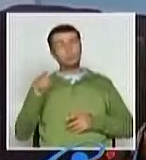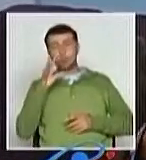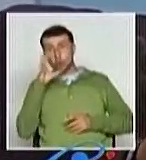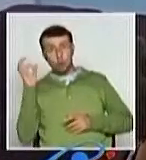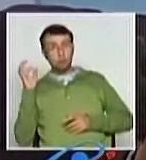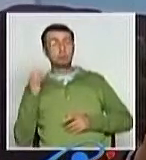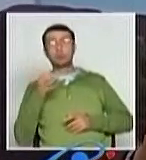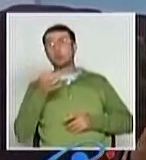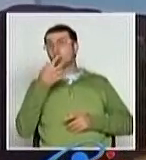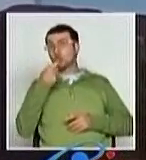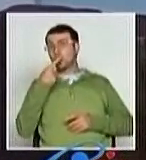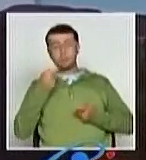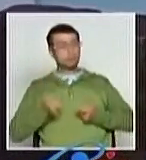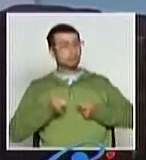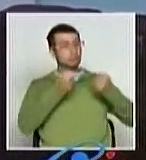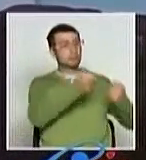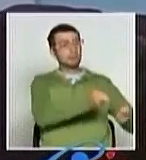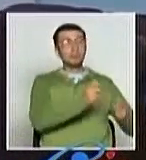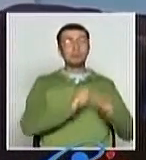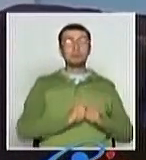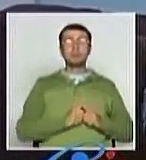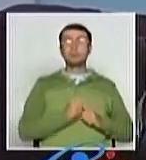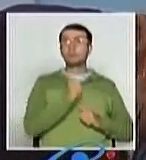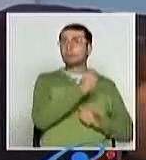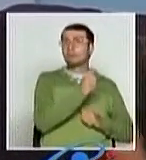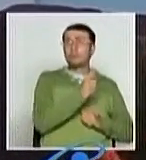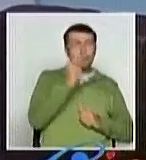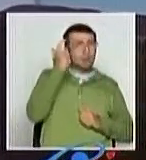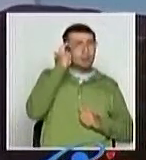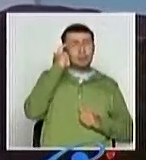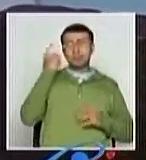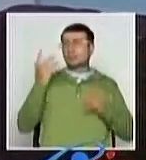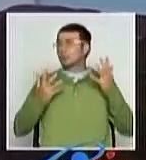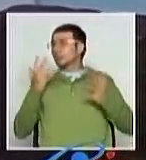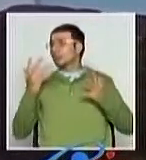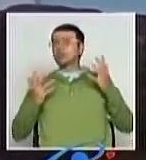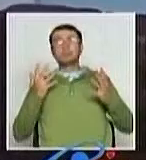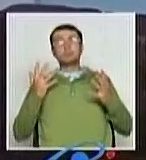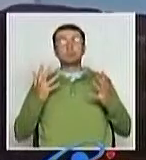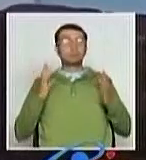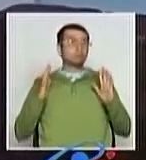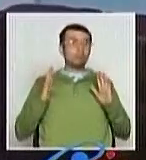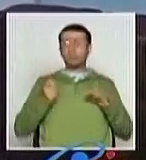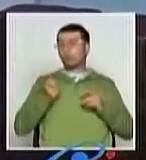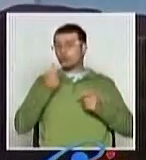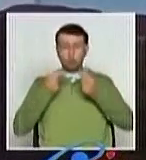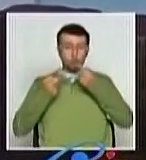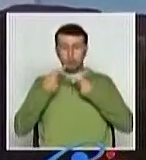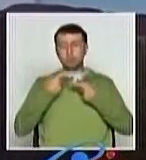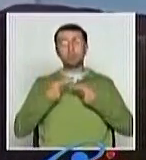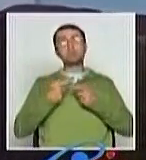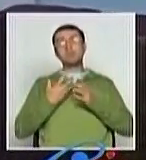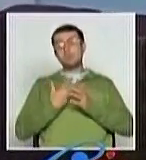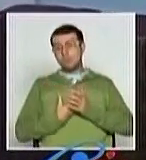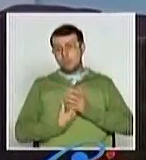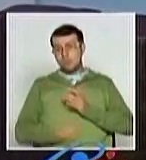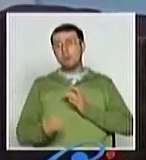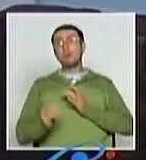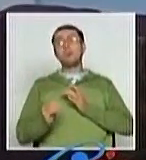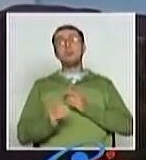se las entregó y ella en su mundo terab emocional perdió al bebé es decir